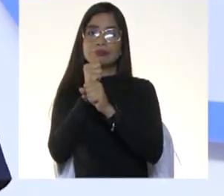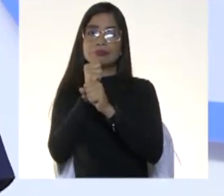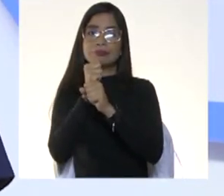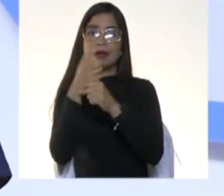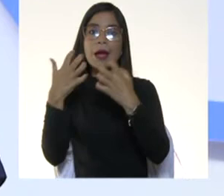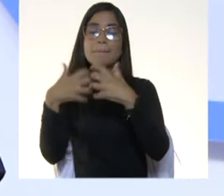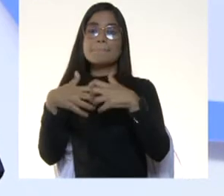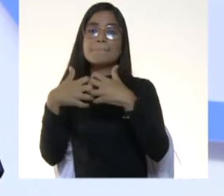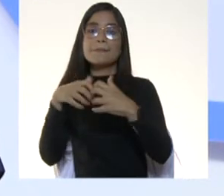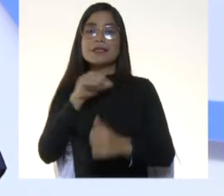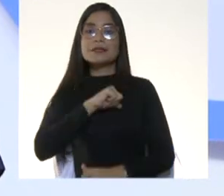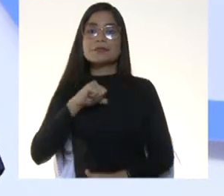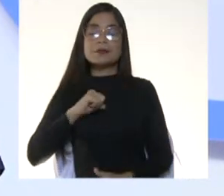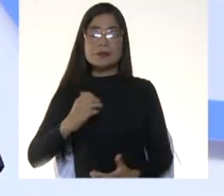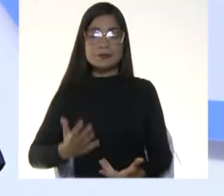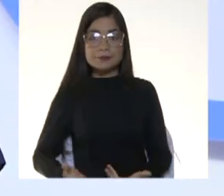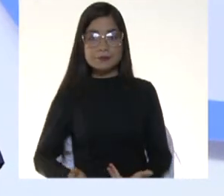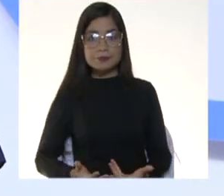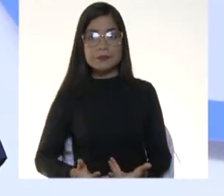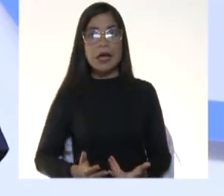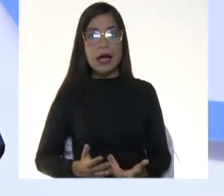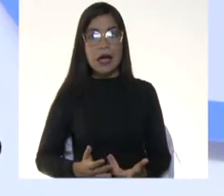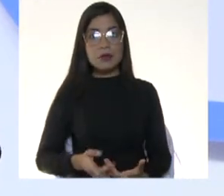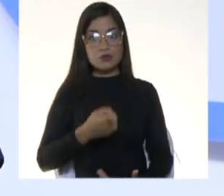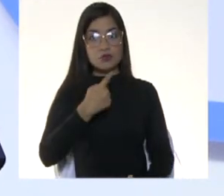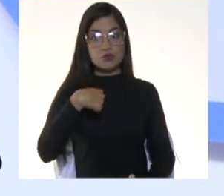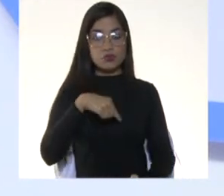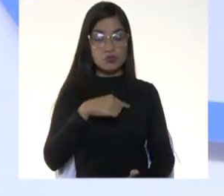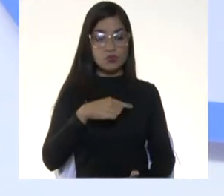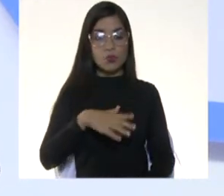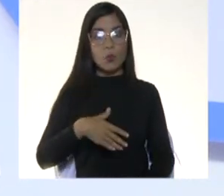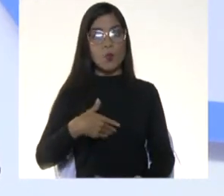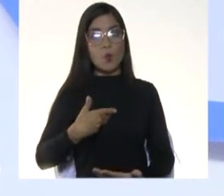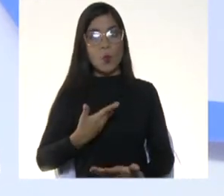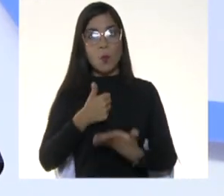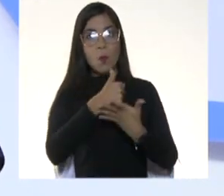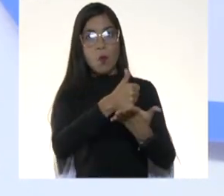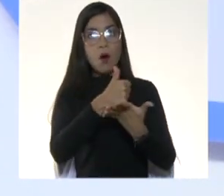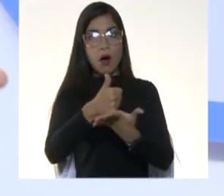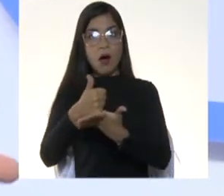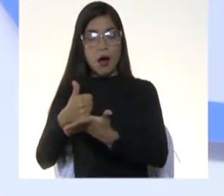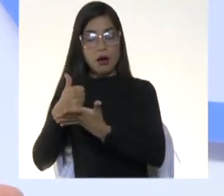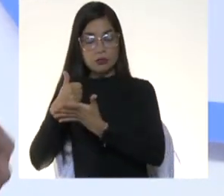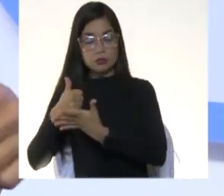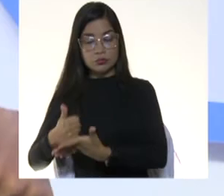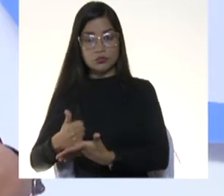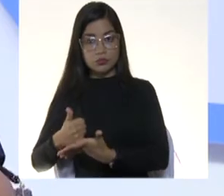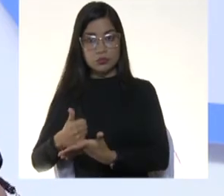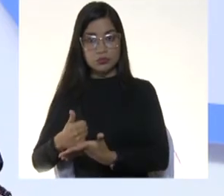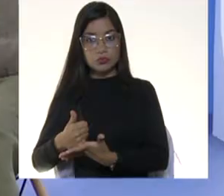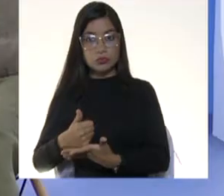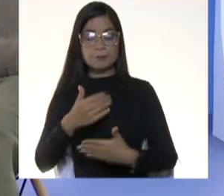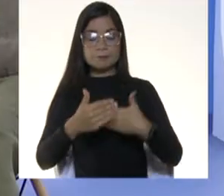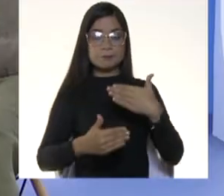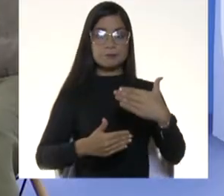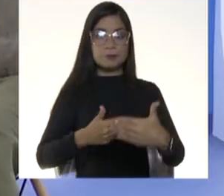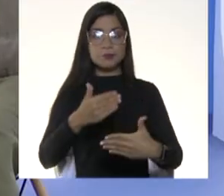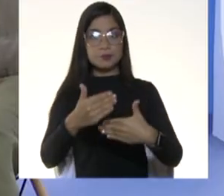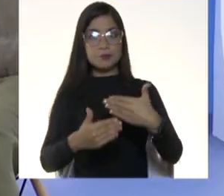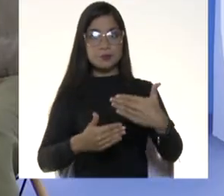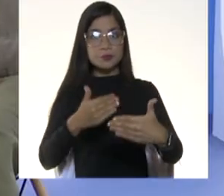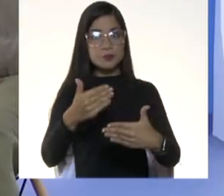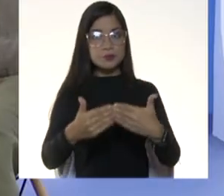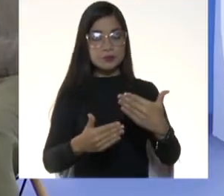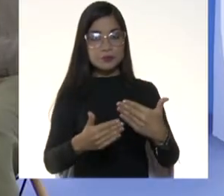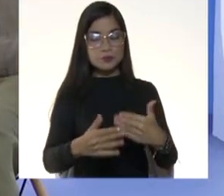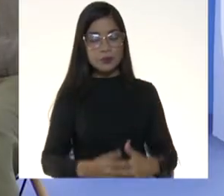desde nuestras especialidades y menciones podemos ayudar a mejorar esa calidad de vida, vamos a empezar a hacerlo desde la formación. No esperemos